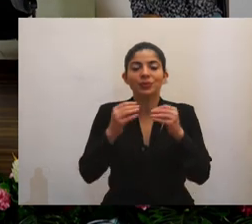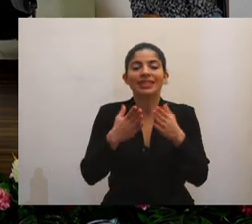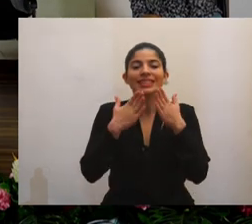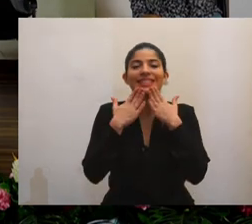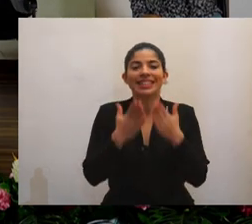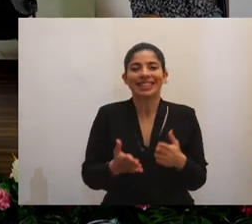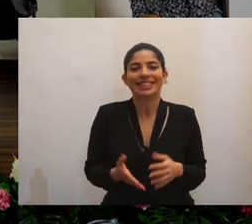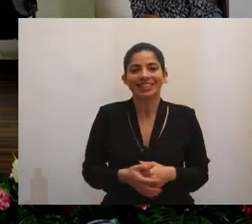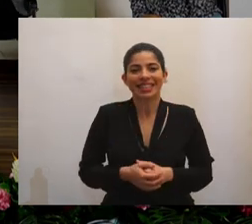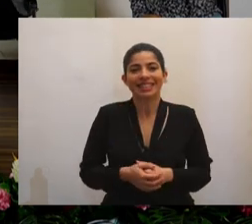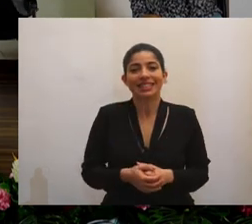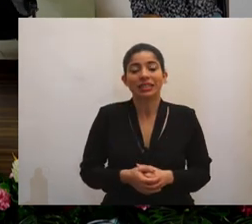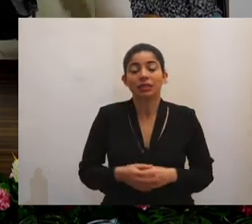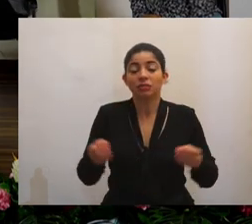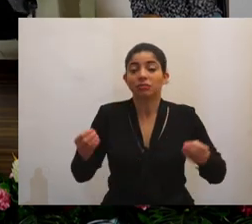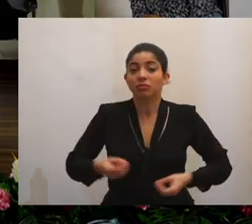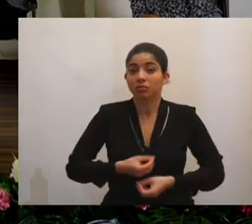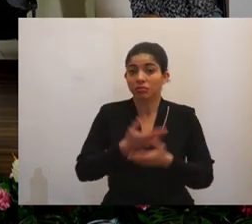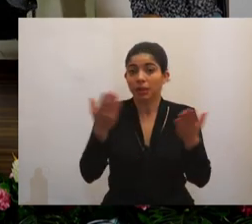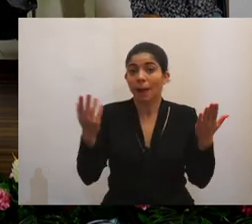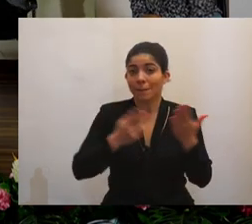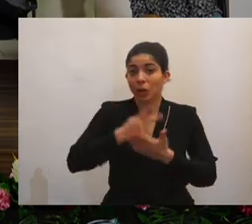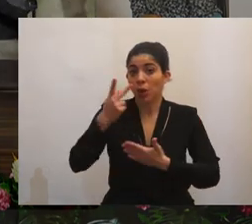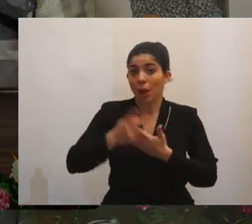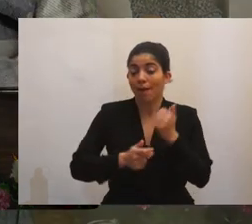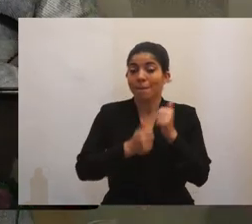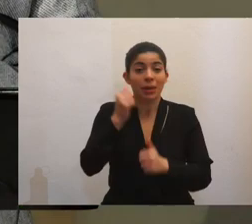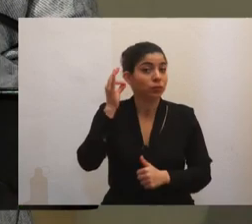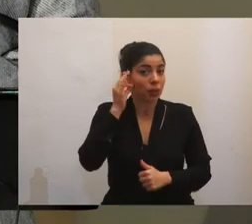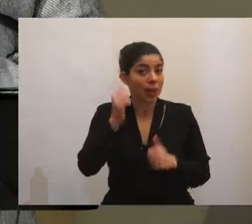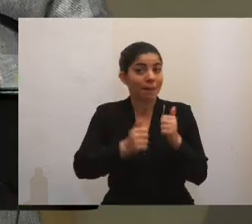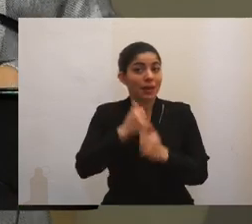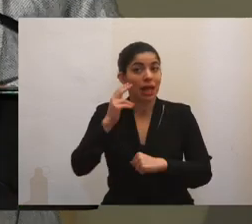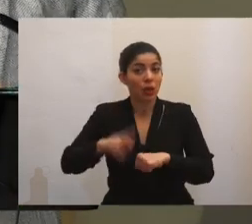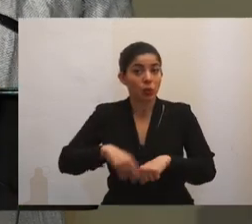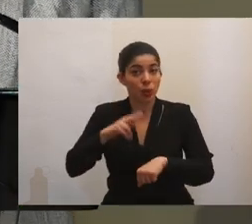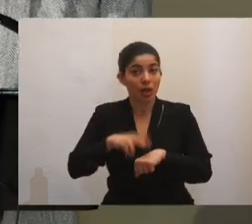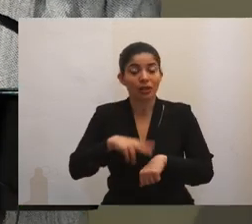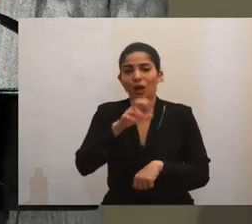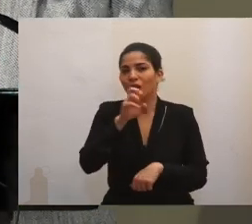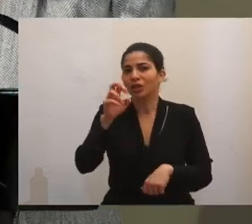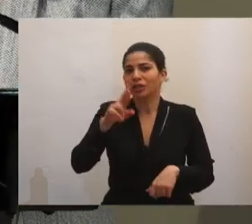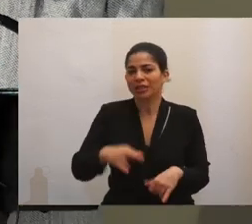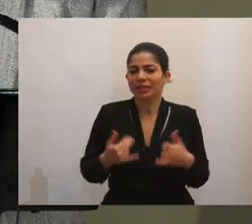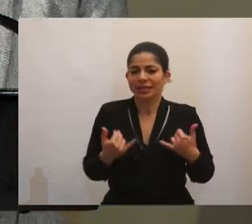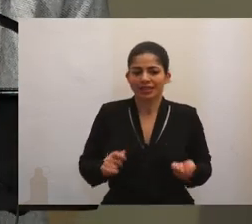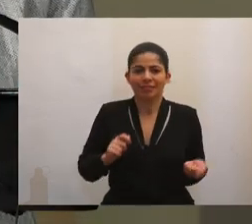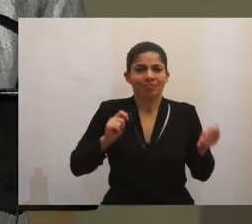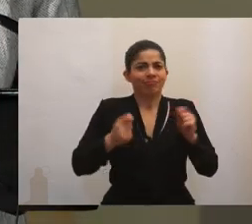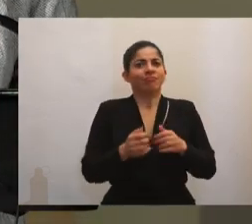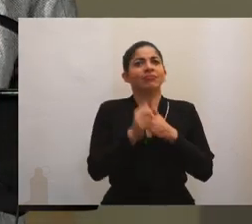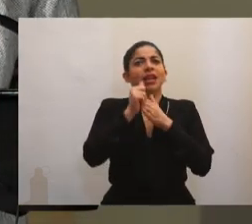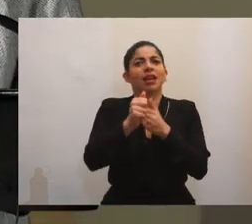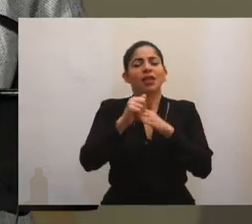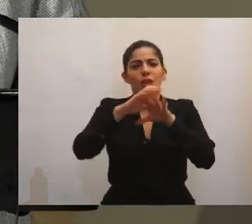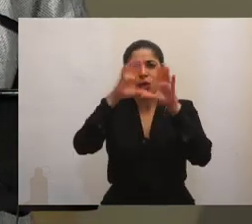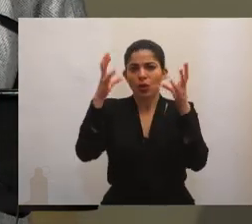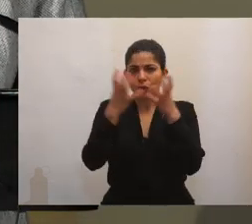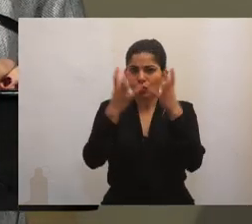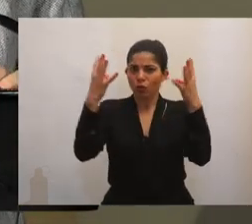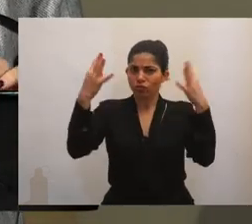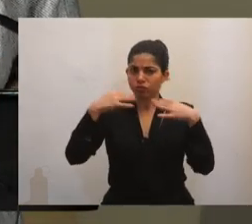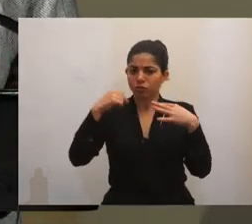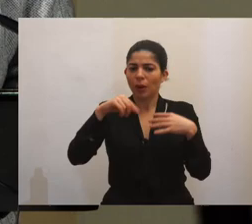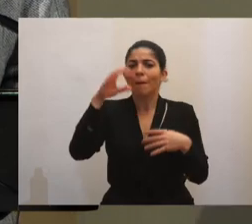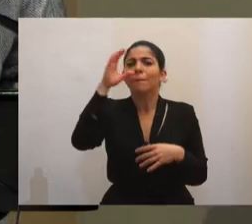Muchísimas gracias. Con el lanzamiento del programa Más Mujeres, Más Natura, Costa Rica se convierte en un referente mundial en